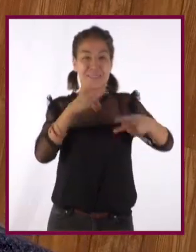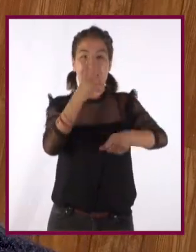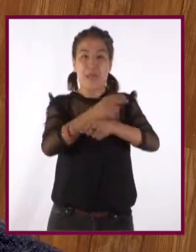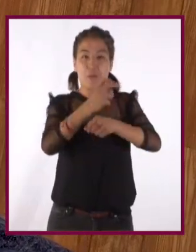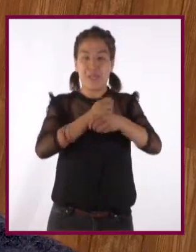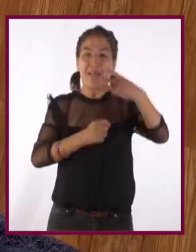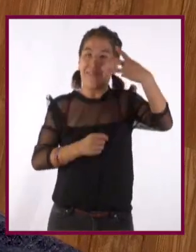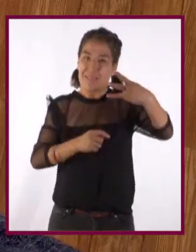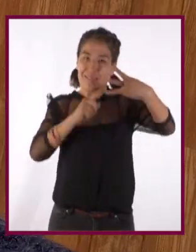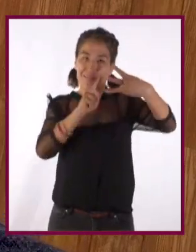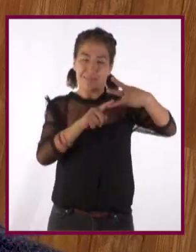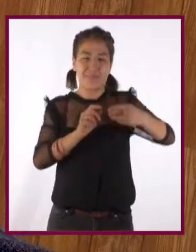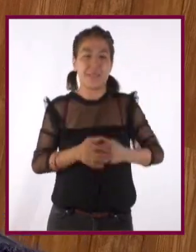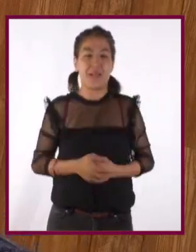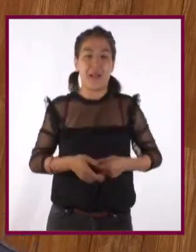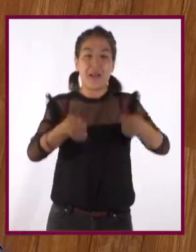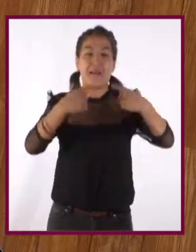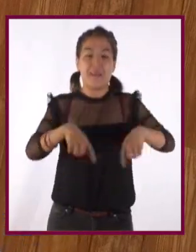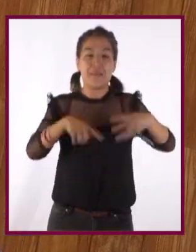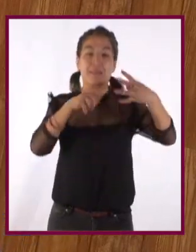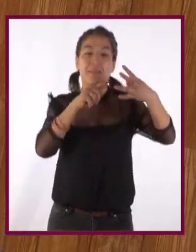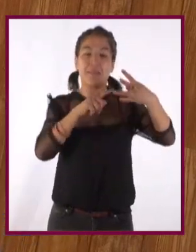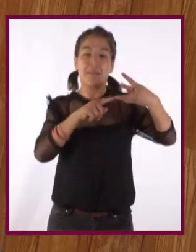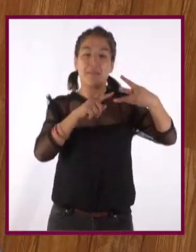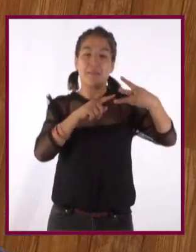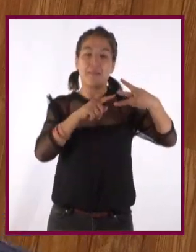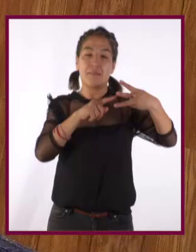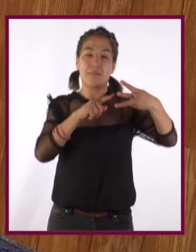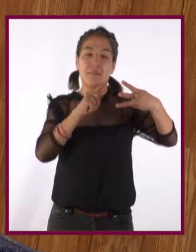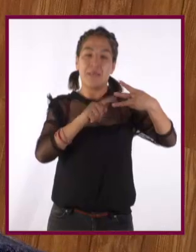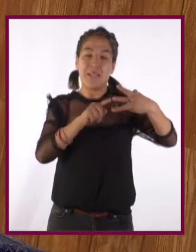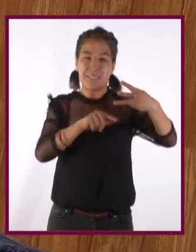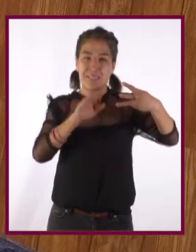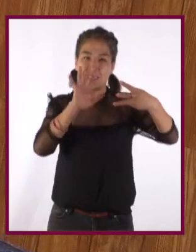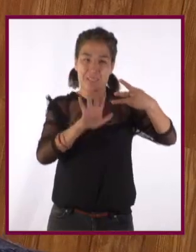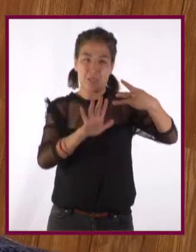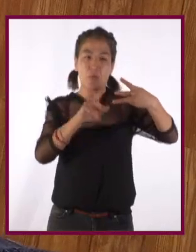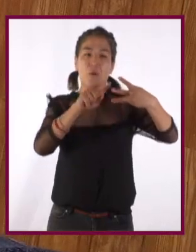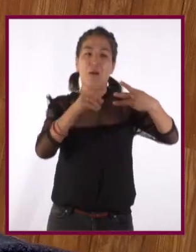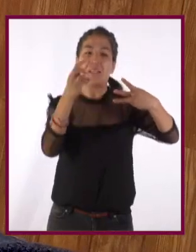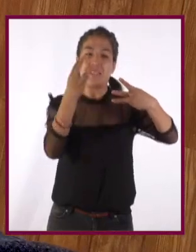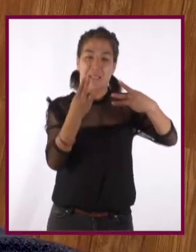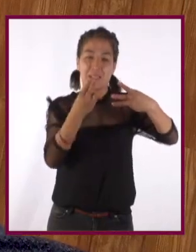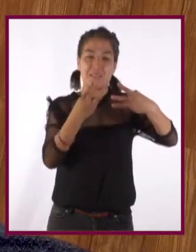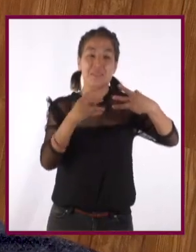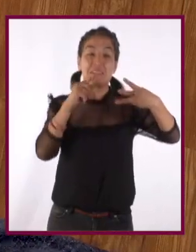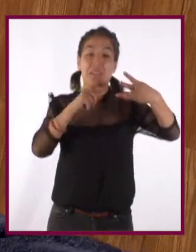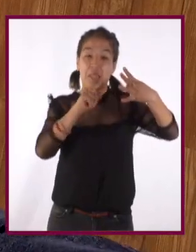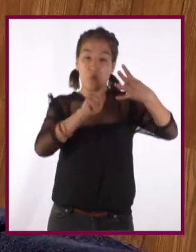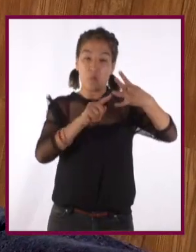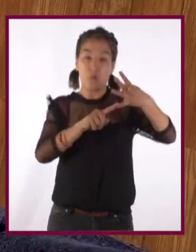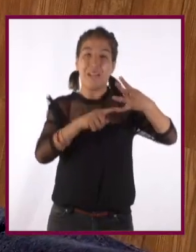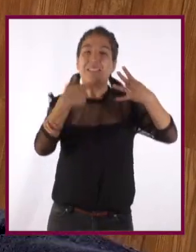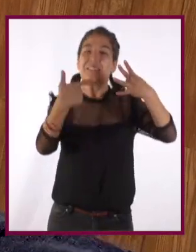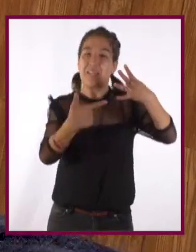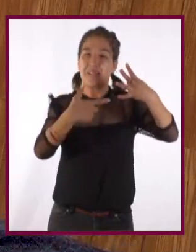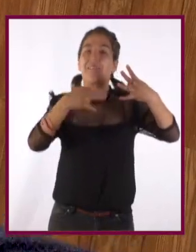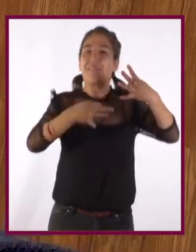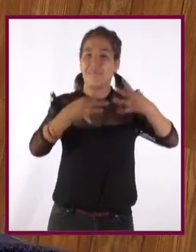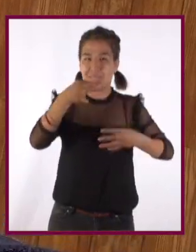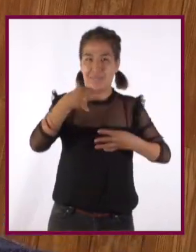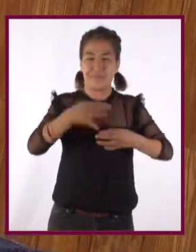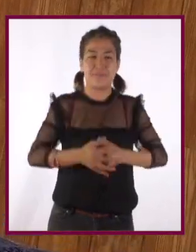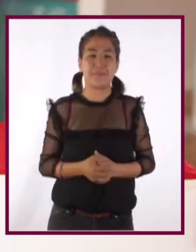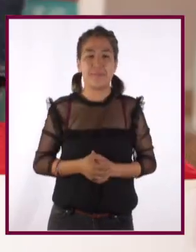la segunda fila que tiene 3 fichas. La de abajo es la tercera fila y tiene 5 fichas. Y la última fila, la cuarta, tiene